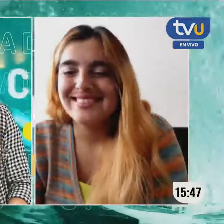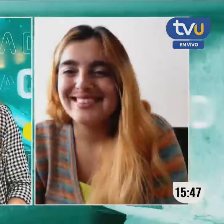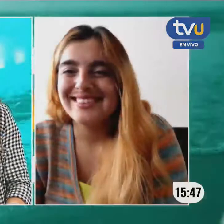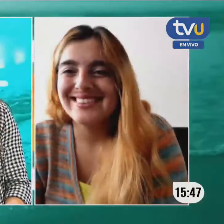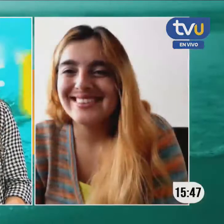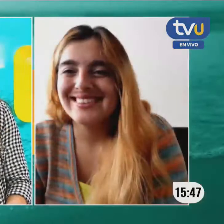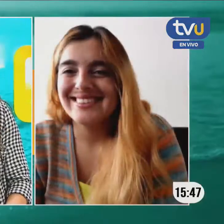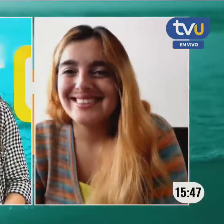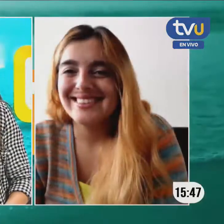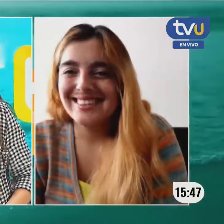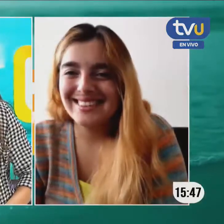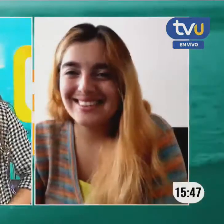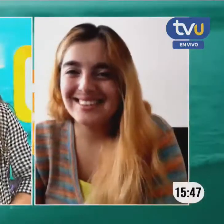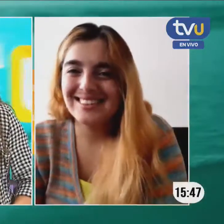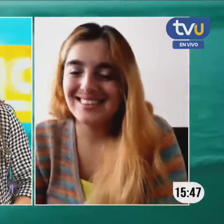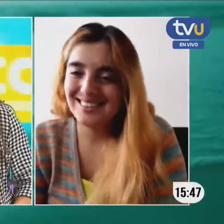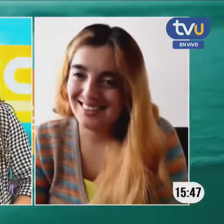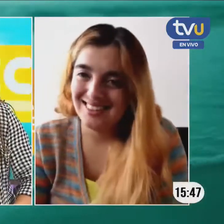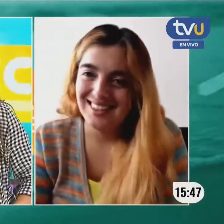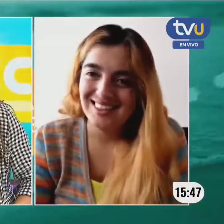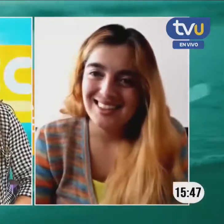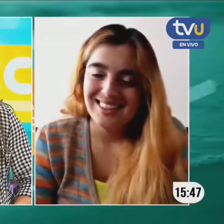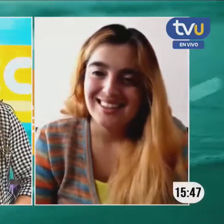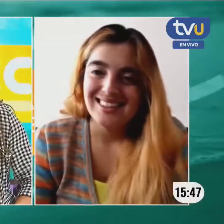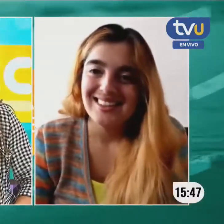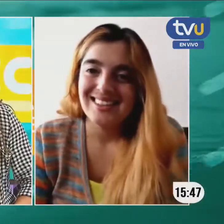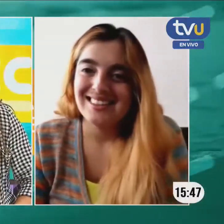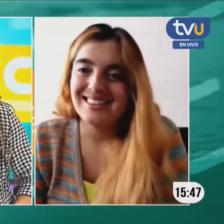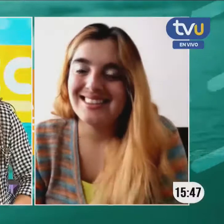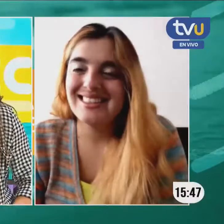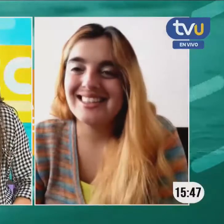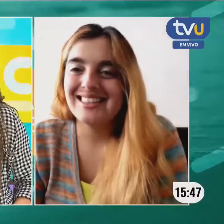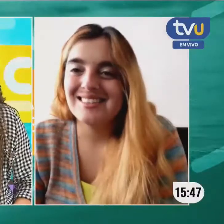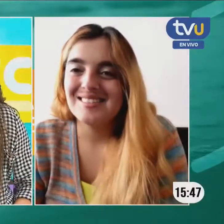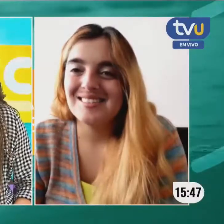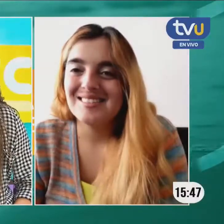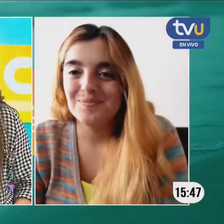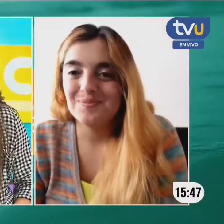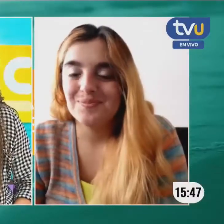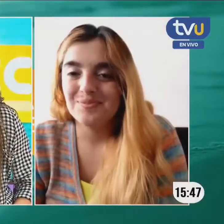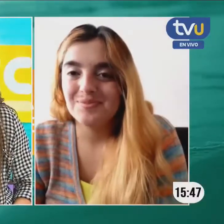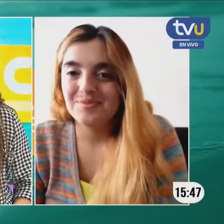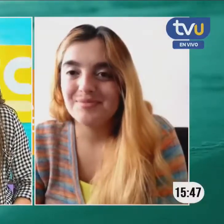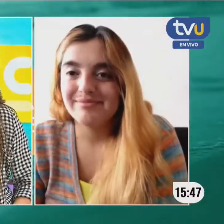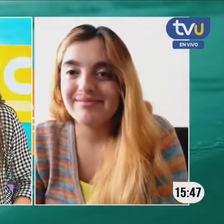los más pequeñitos qué opinan también de este proceso, qué esperan, o si entienden el proceso.